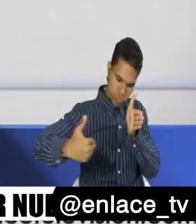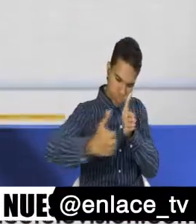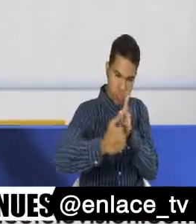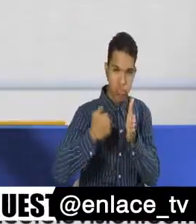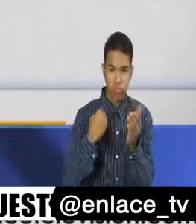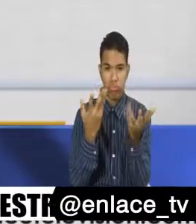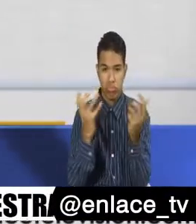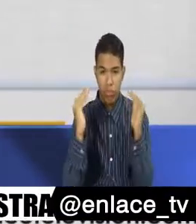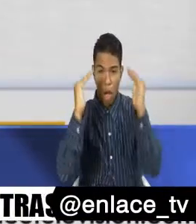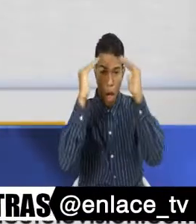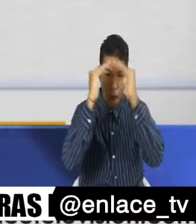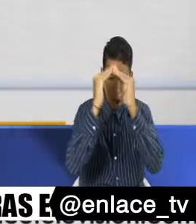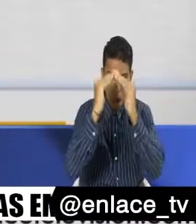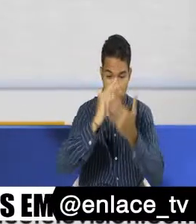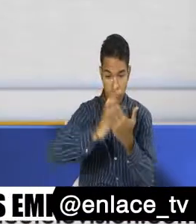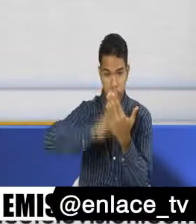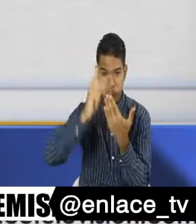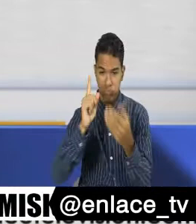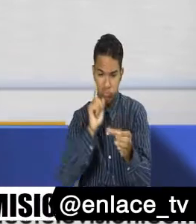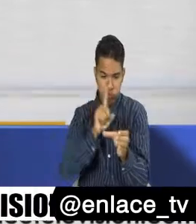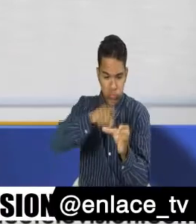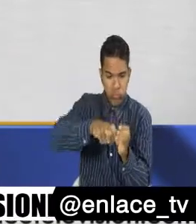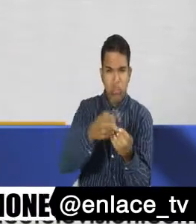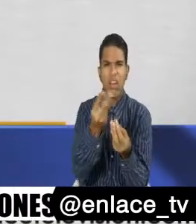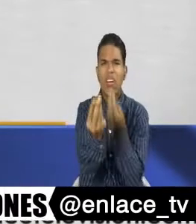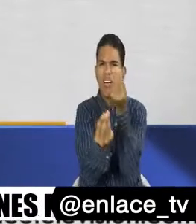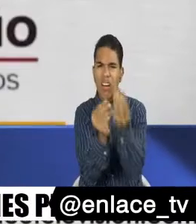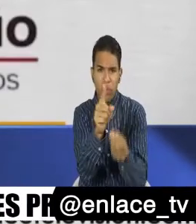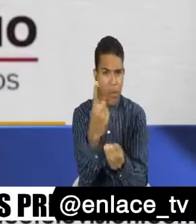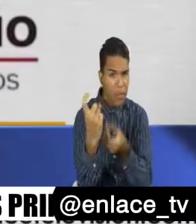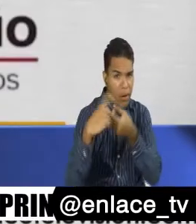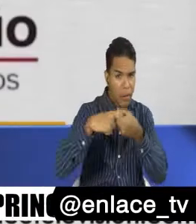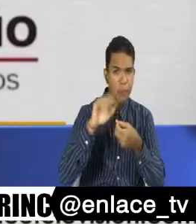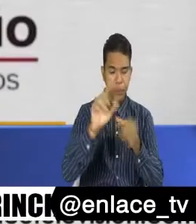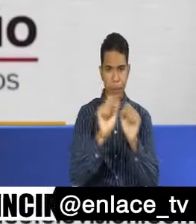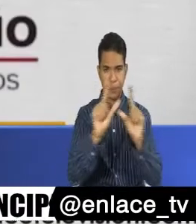de vivienda. ¿Qué debe hacer si aún no se ha inscrito? Ya les contamos.